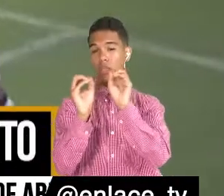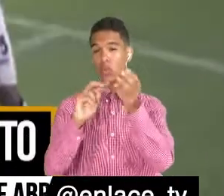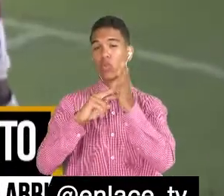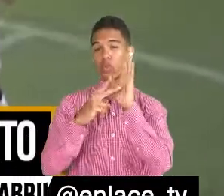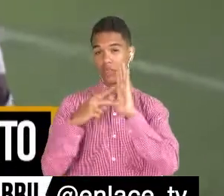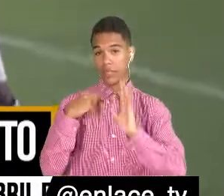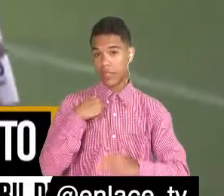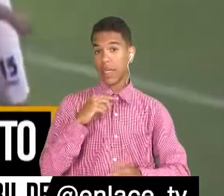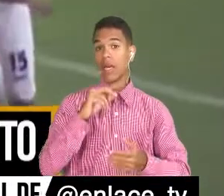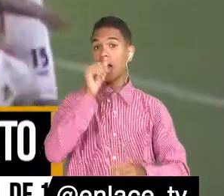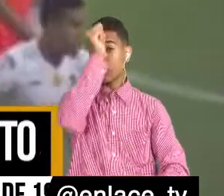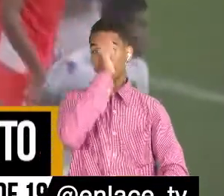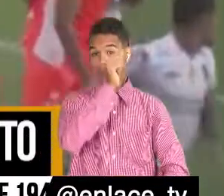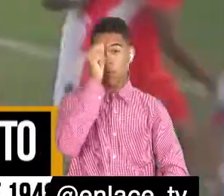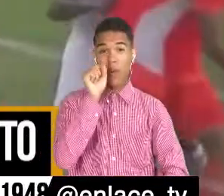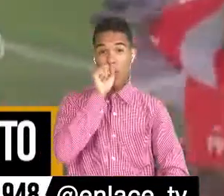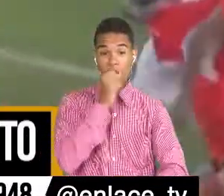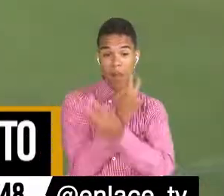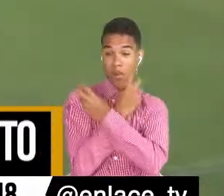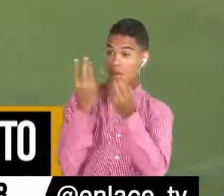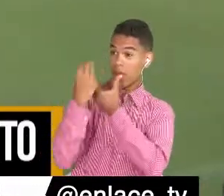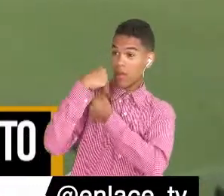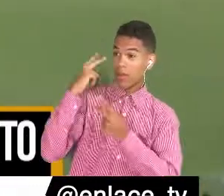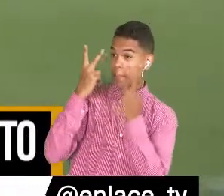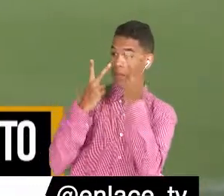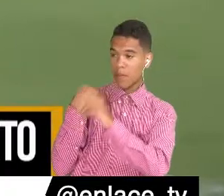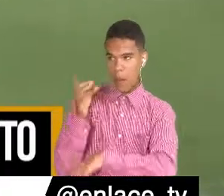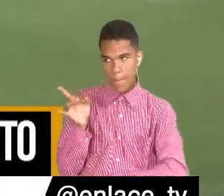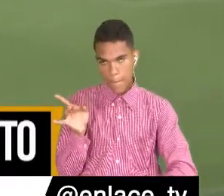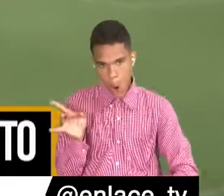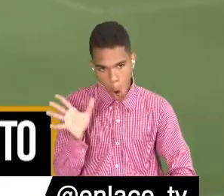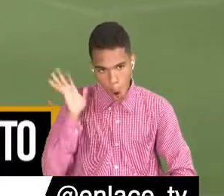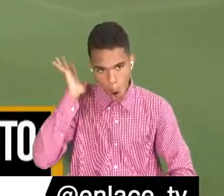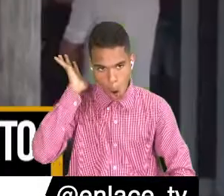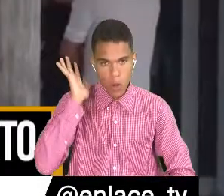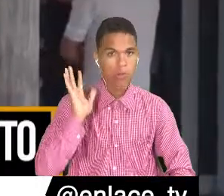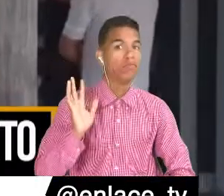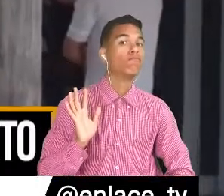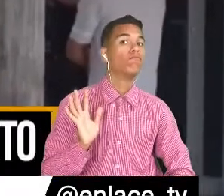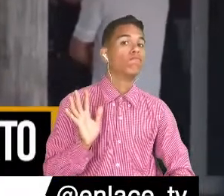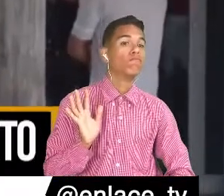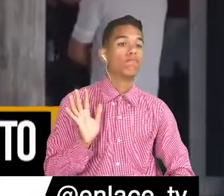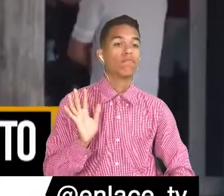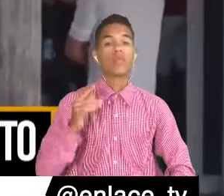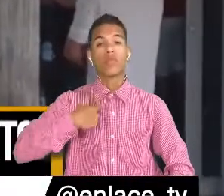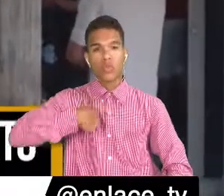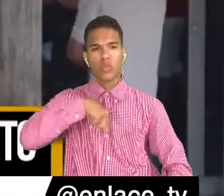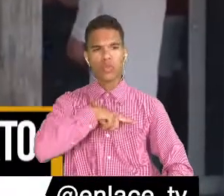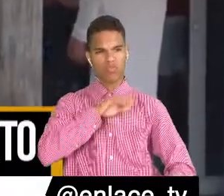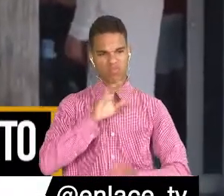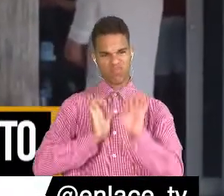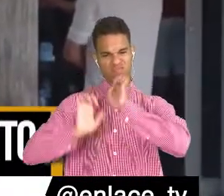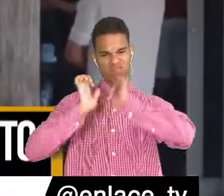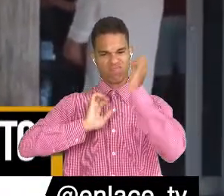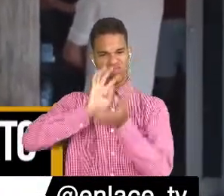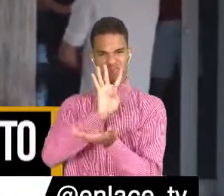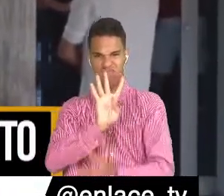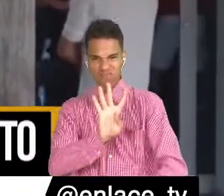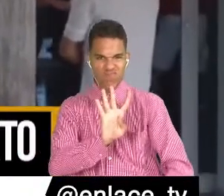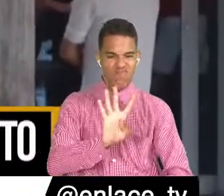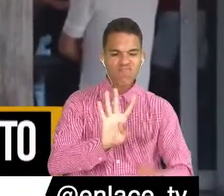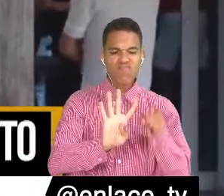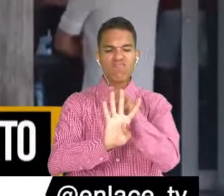domingo podamos ganar con Huila. Fue un rival pues bastante complicado, pero nosotros supimos pararnos bien en defensa. También, como bien lo decís, un otro